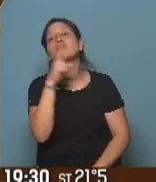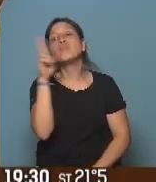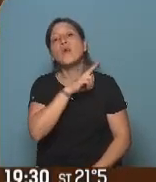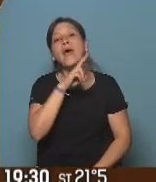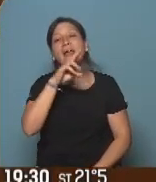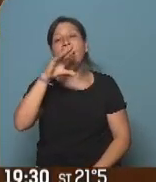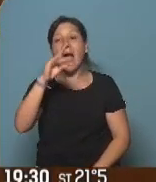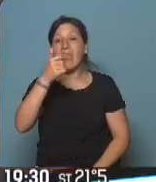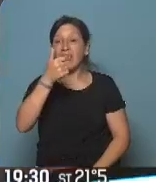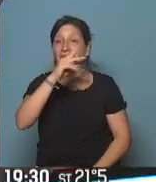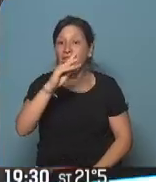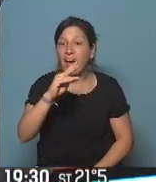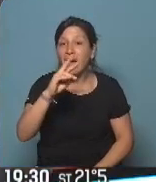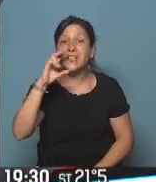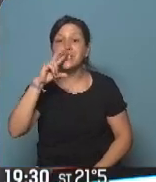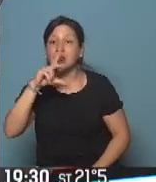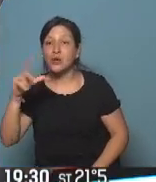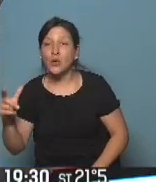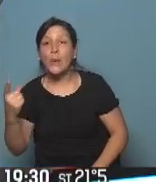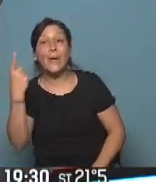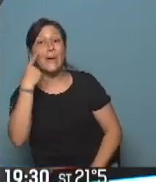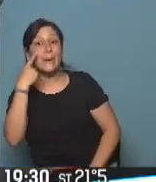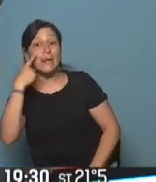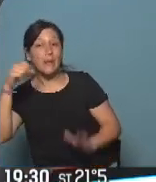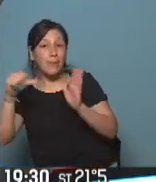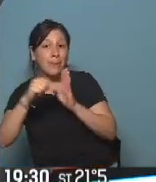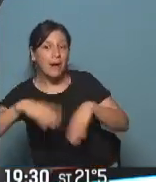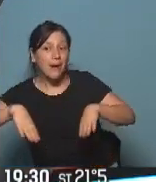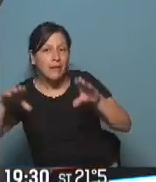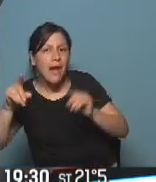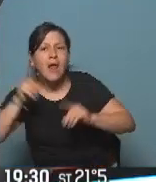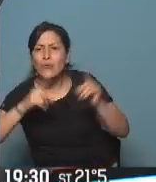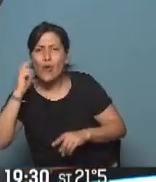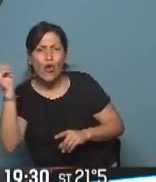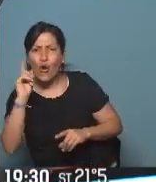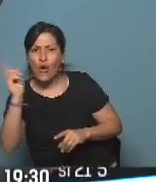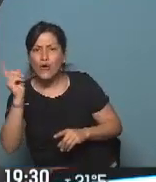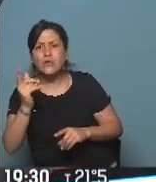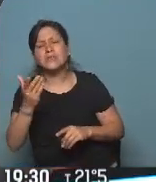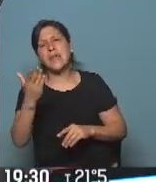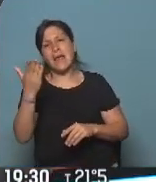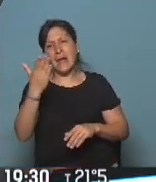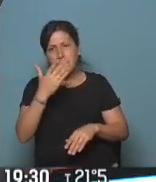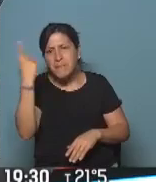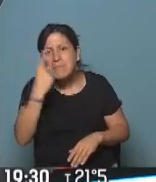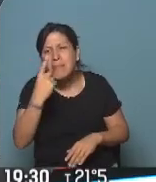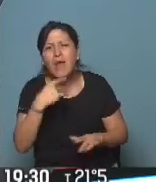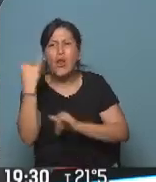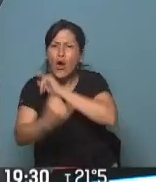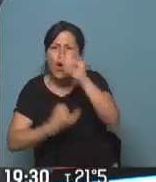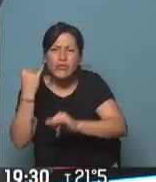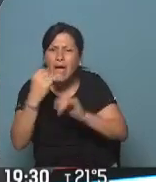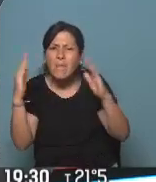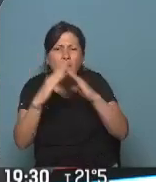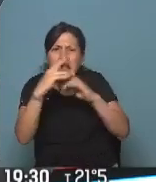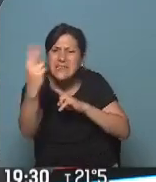buenas tardes como estamos en vivo para todo el país y puede ver quien no conozca la casa de encuentro antes de ir a las cifras y demás queremos que recuerde de qué se trata